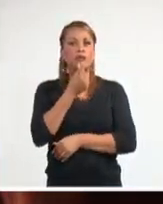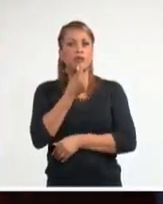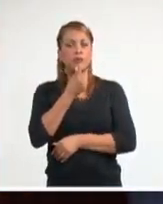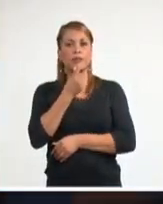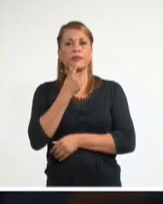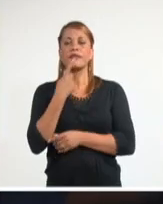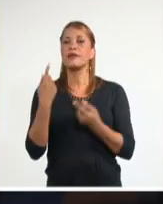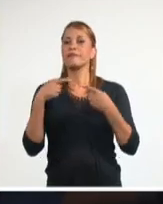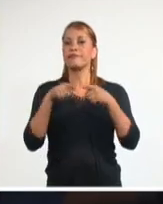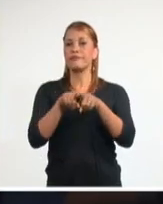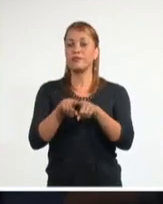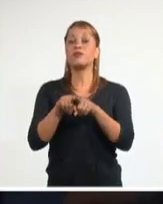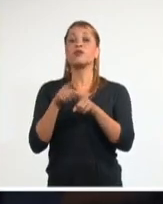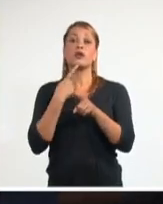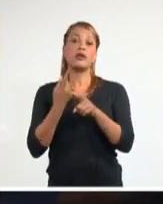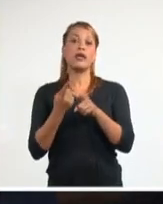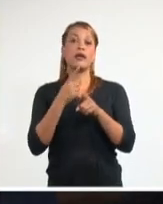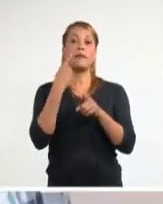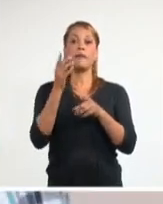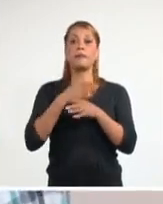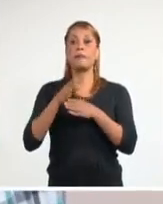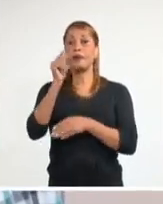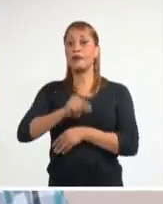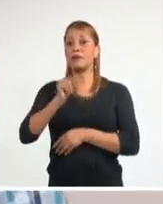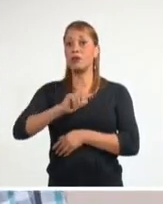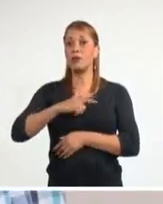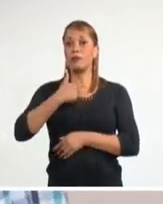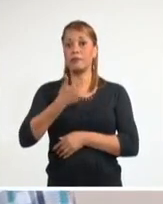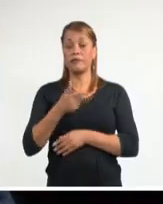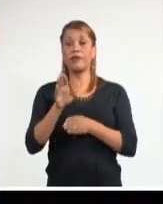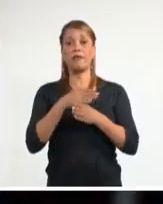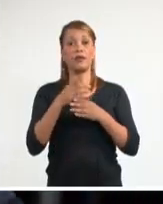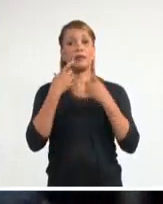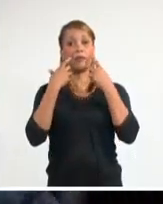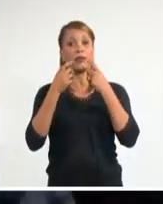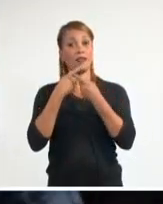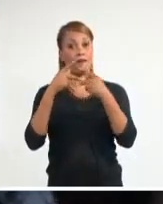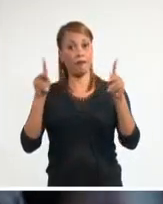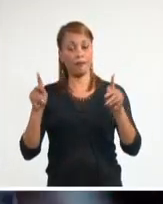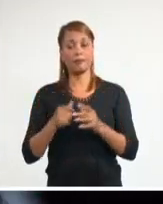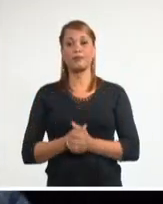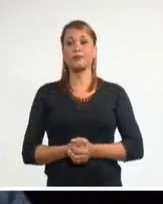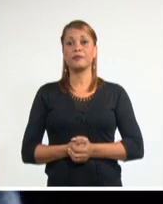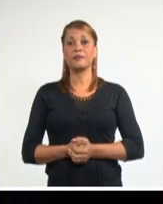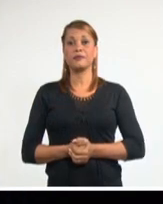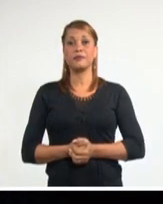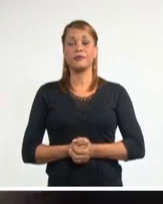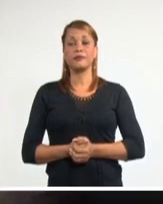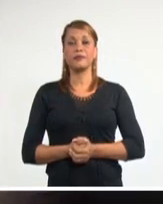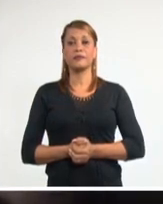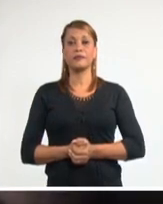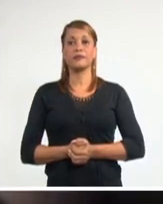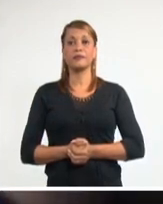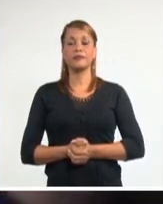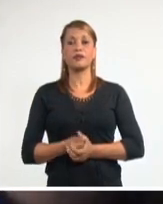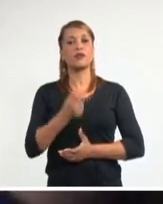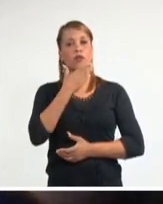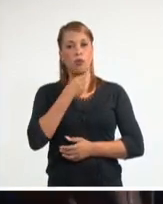Conjuga a algunos experimentados como Alexis Díaz de Villegas, Jorge Treto, Yasmín Gómez, Edith Mazola y otros más